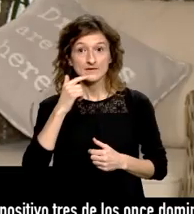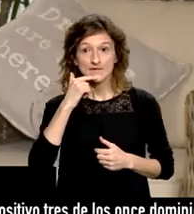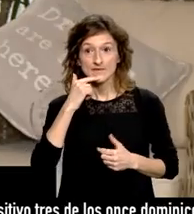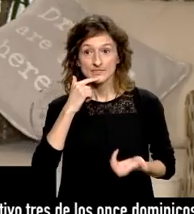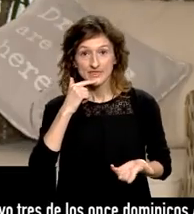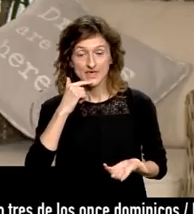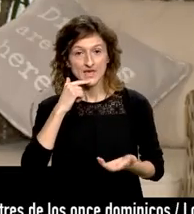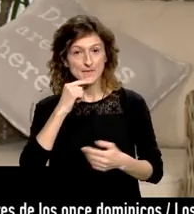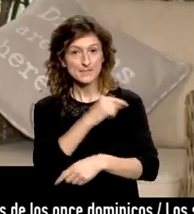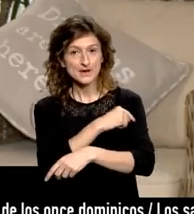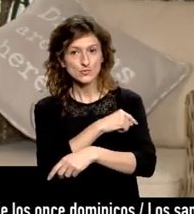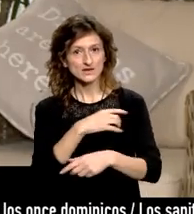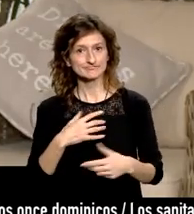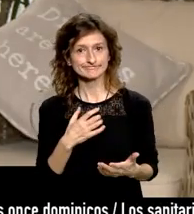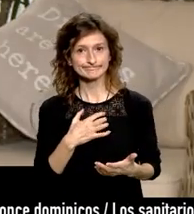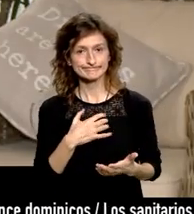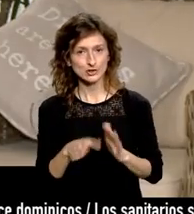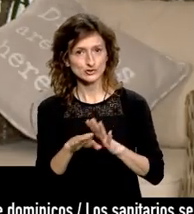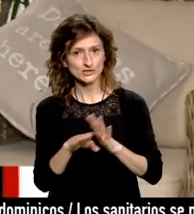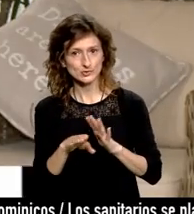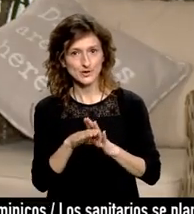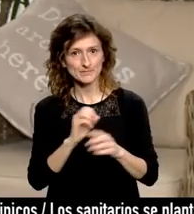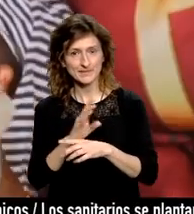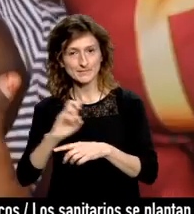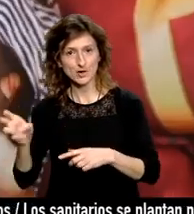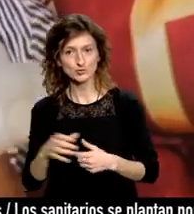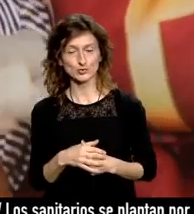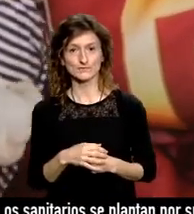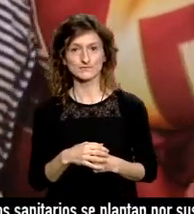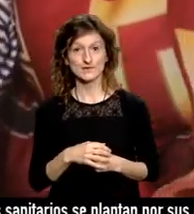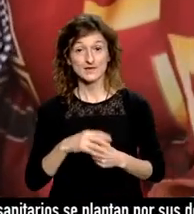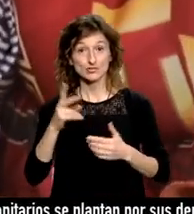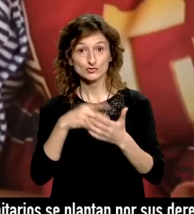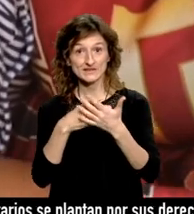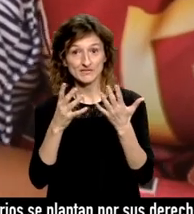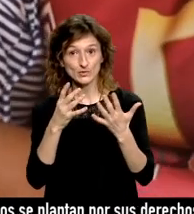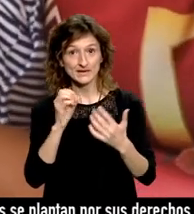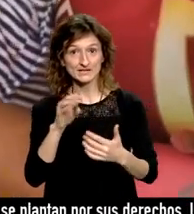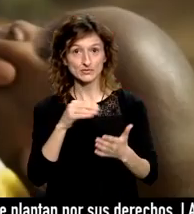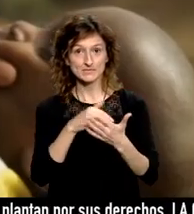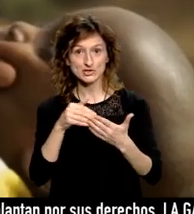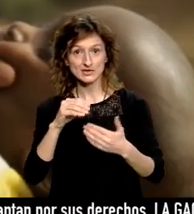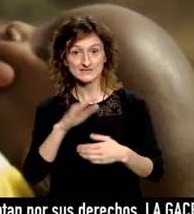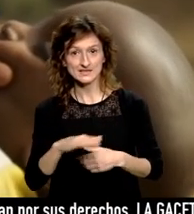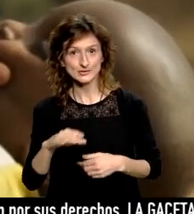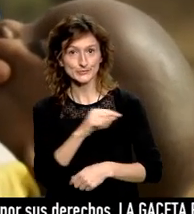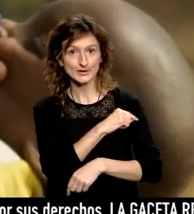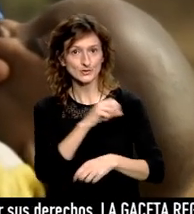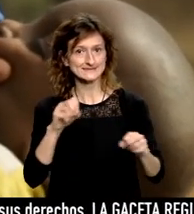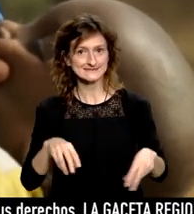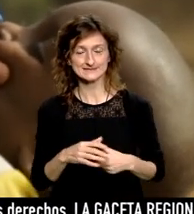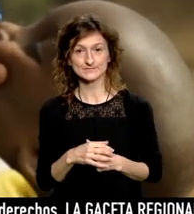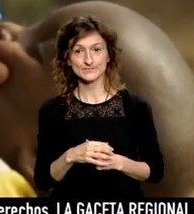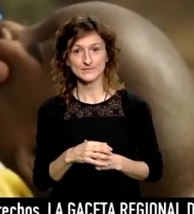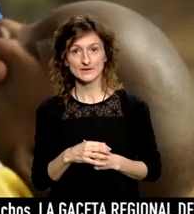menos vacunar, por una pandemia de otro tipo. En 2019, casi 14 millones de niños no fueron